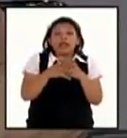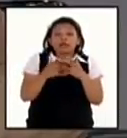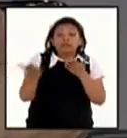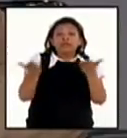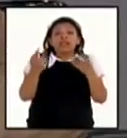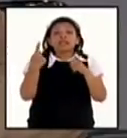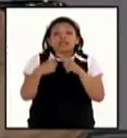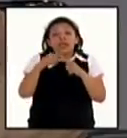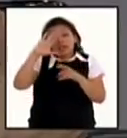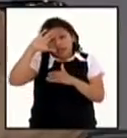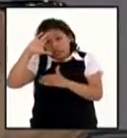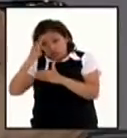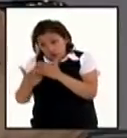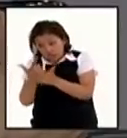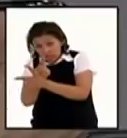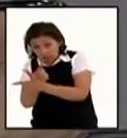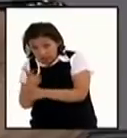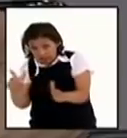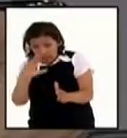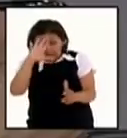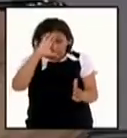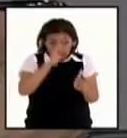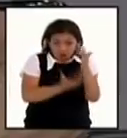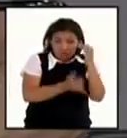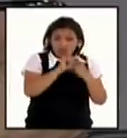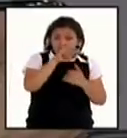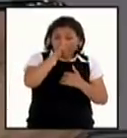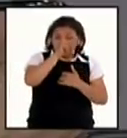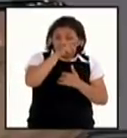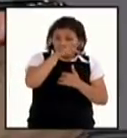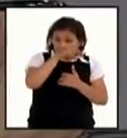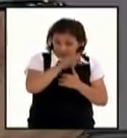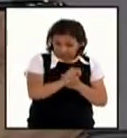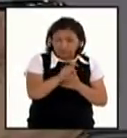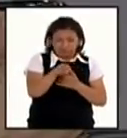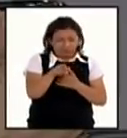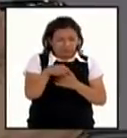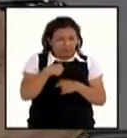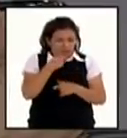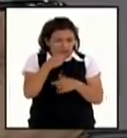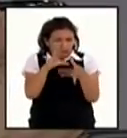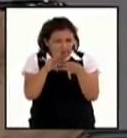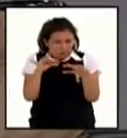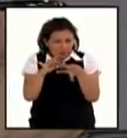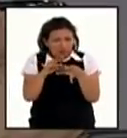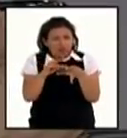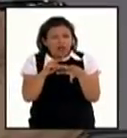entre católicos liberales y católicos integristas. En ese momento, déjame decirte, el